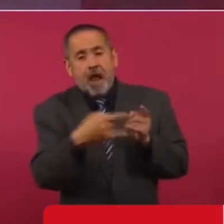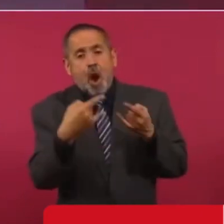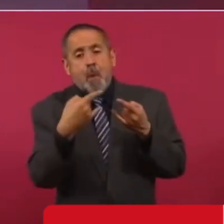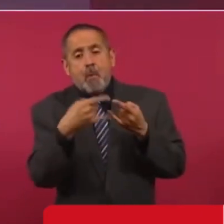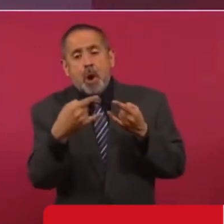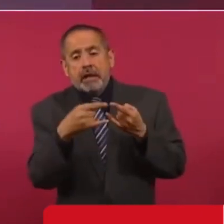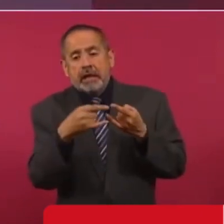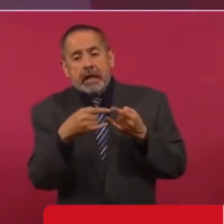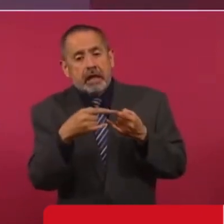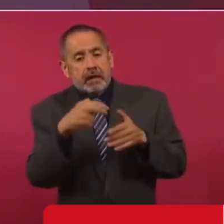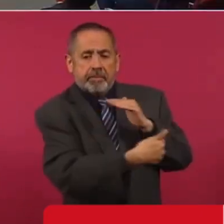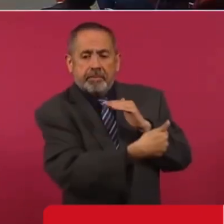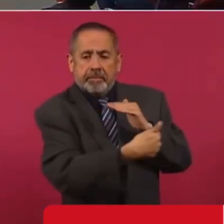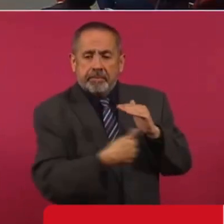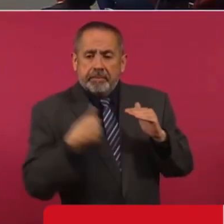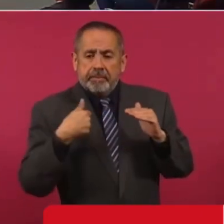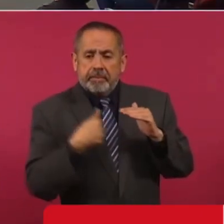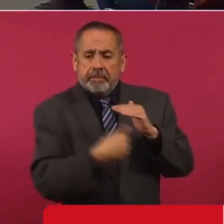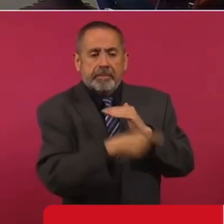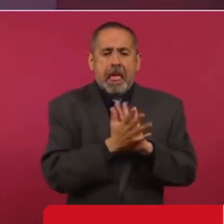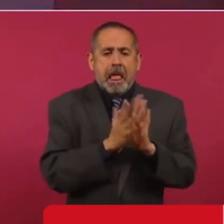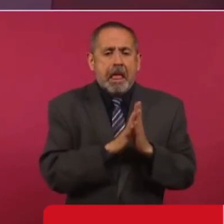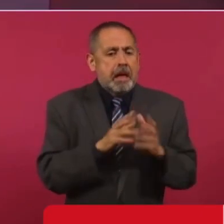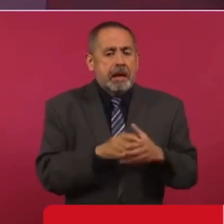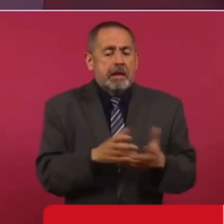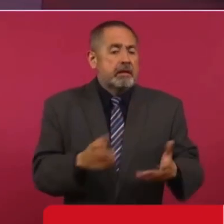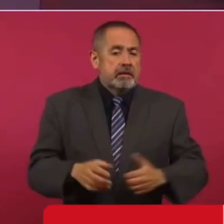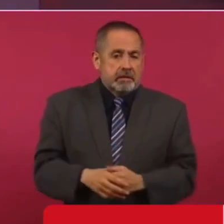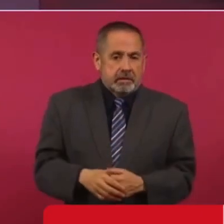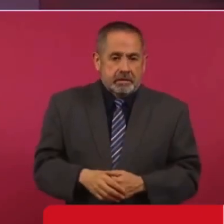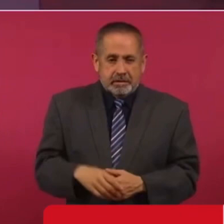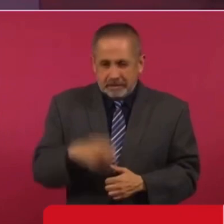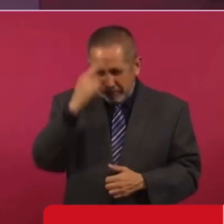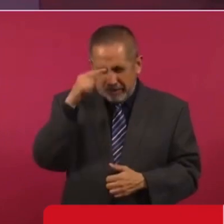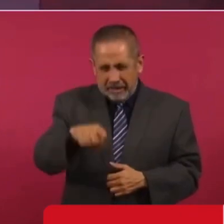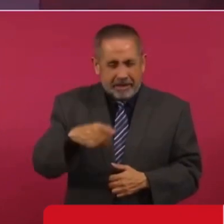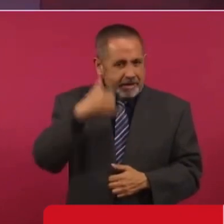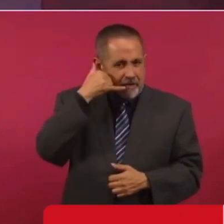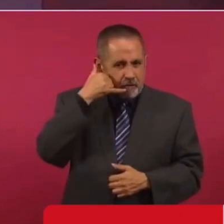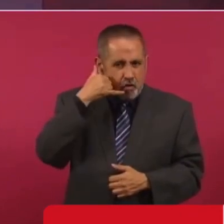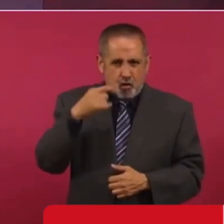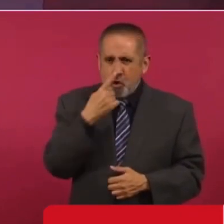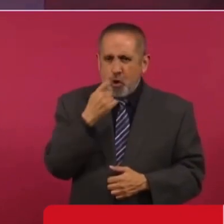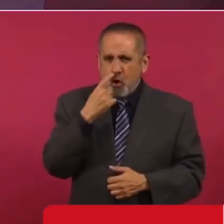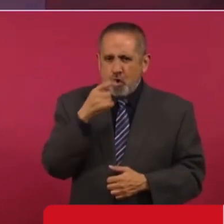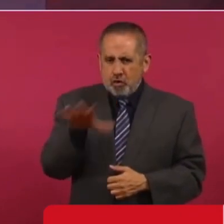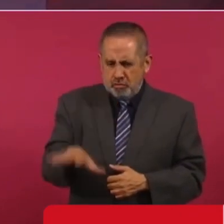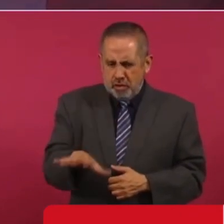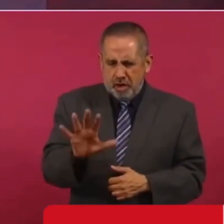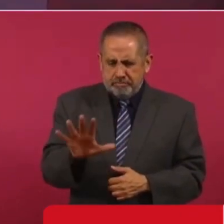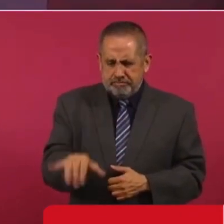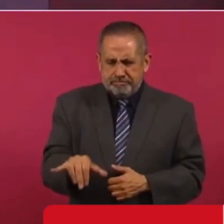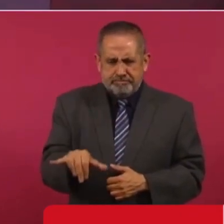Corte, por ahí pasaban, y en la red, en el teléfono rojo, había